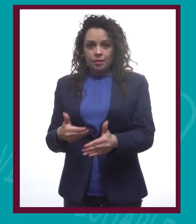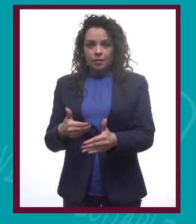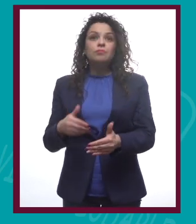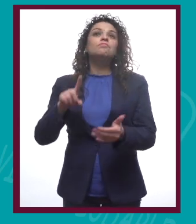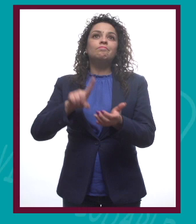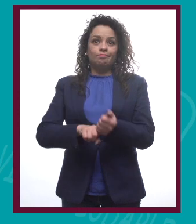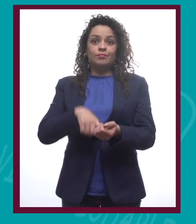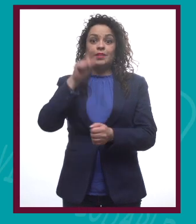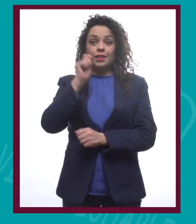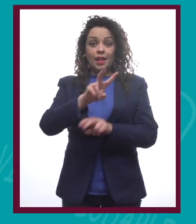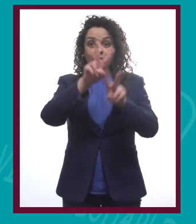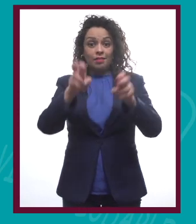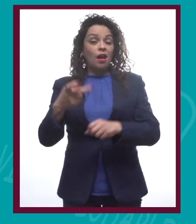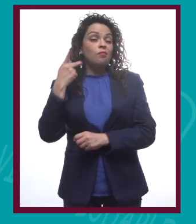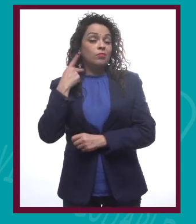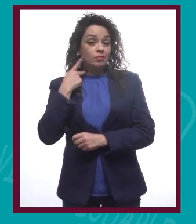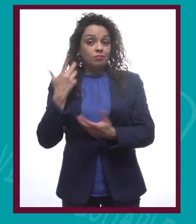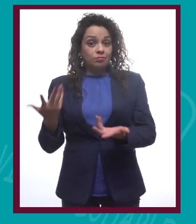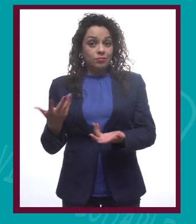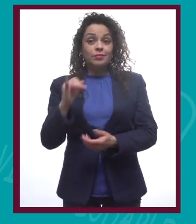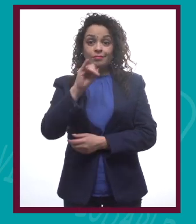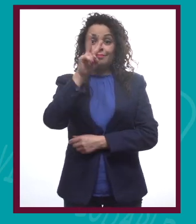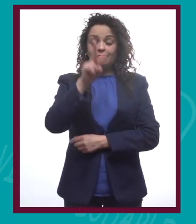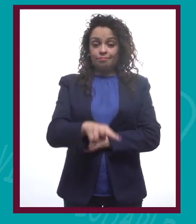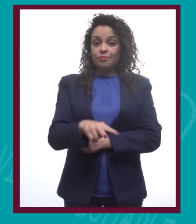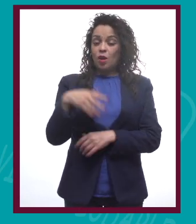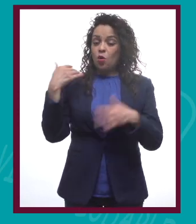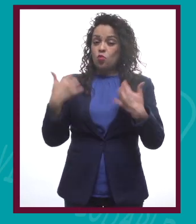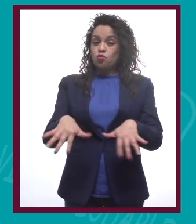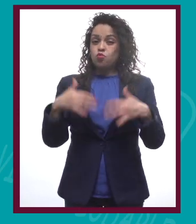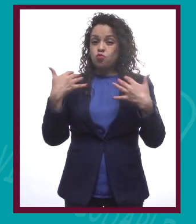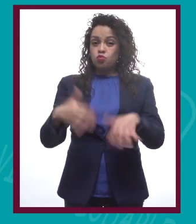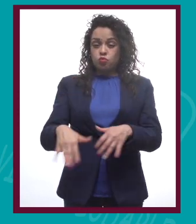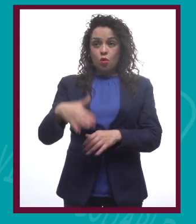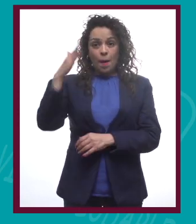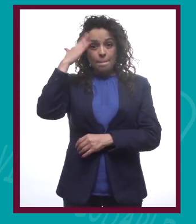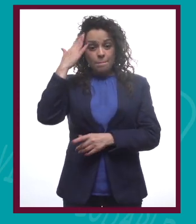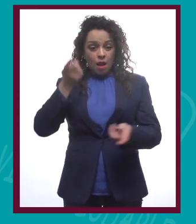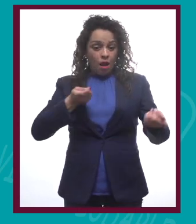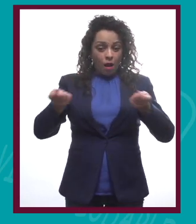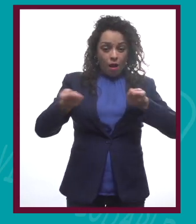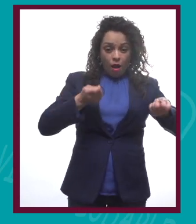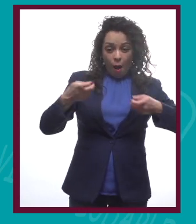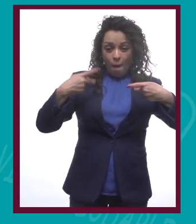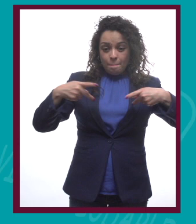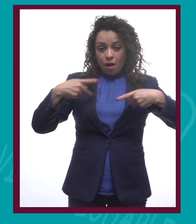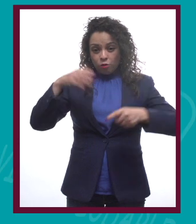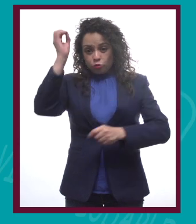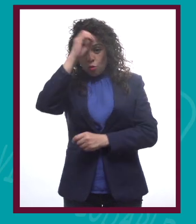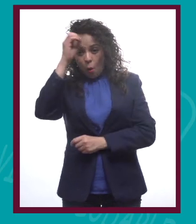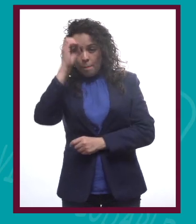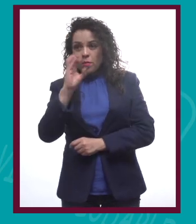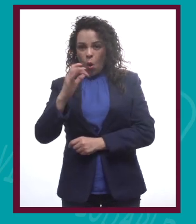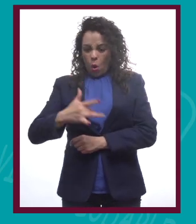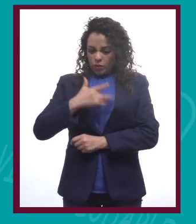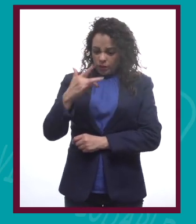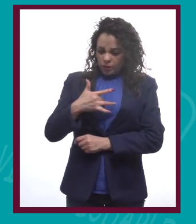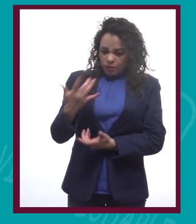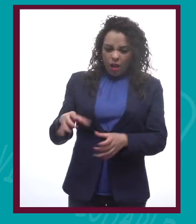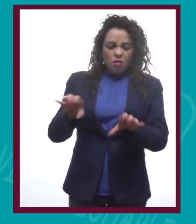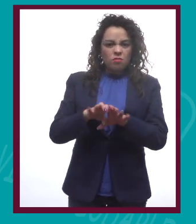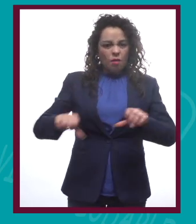posverdad se la pasa bien en el terreno de la política. Durísimo, porque es un lugar donde la manipulación de la opinión pública, es decir, de